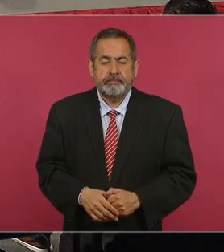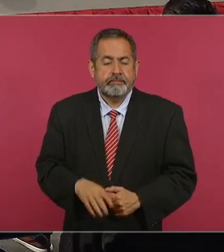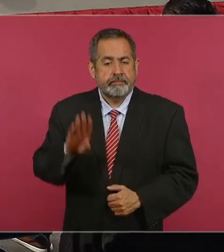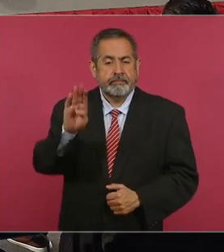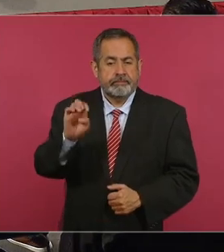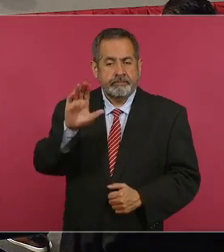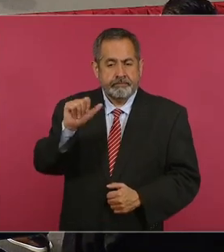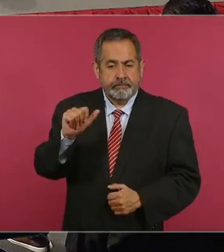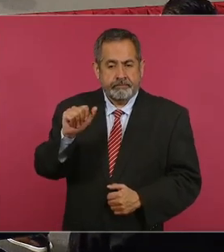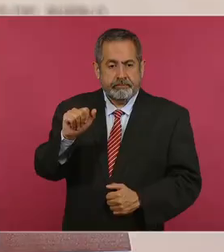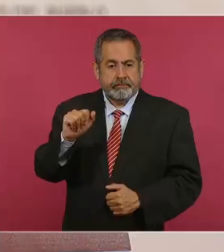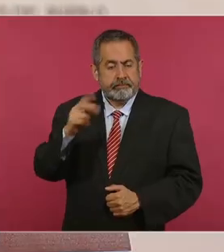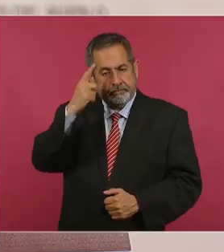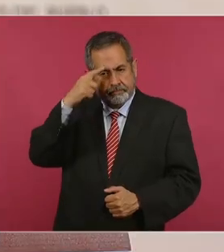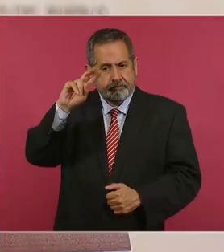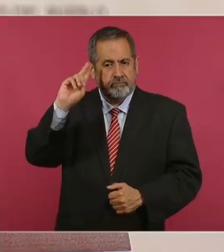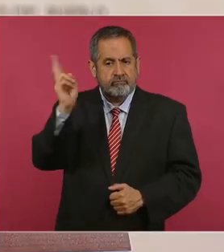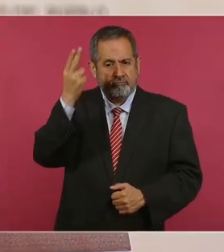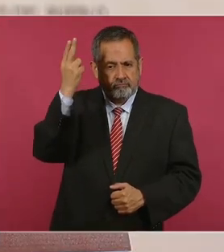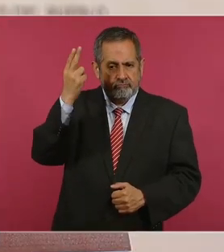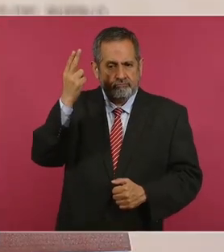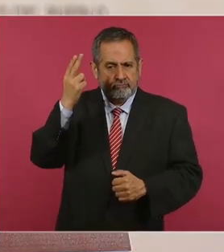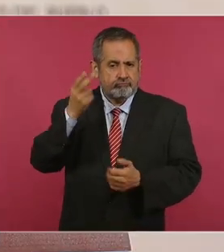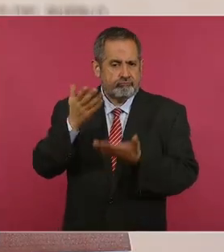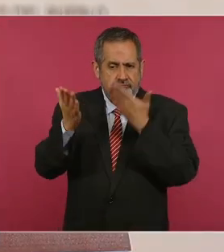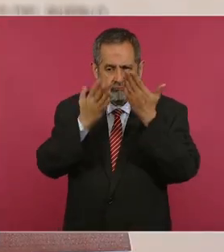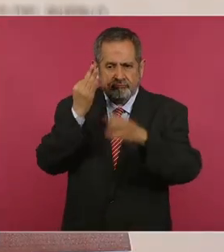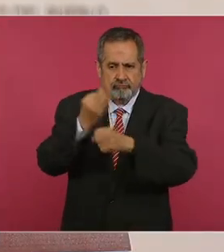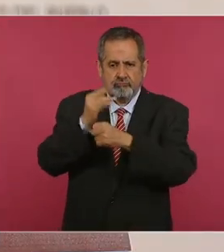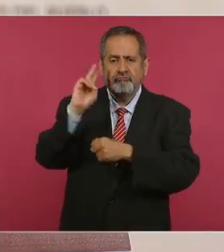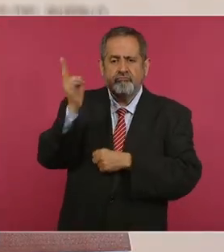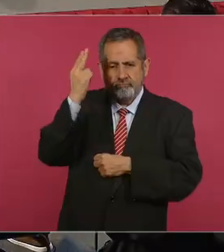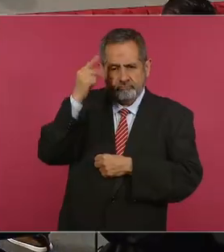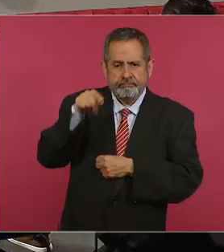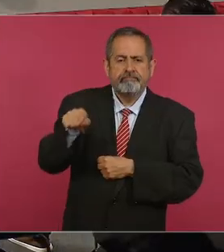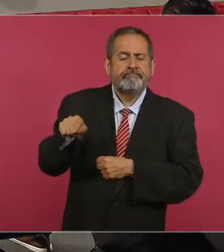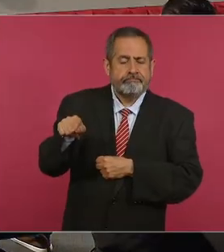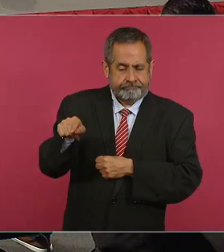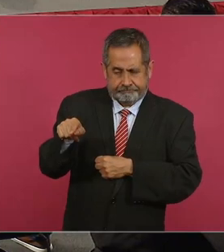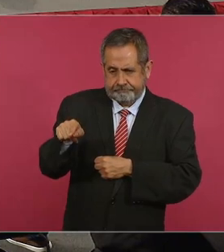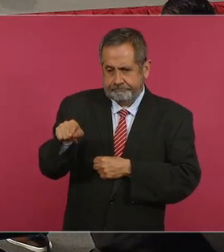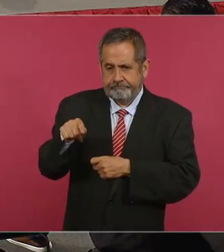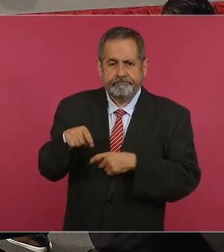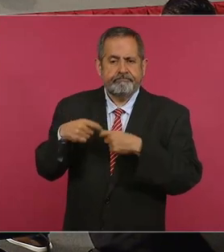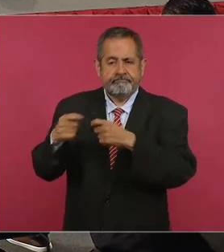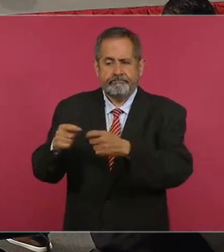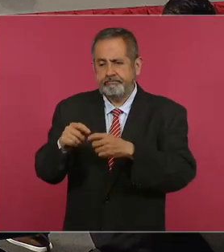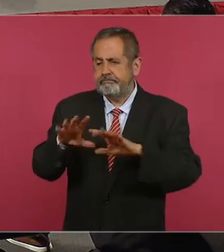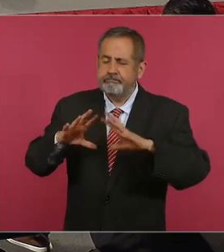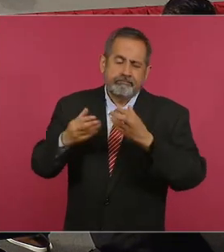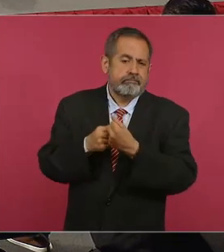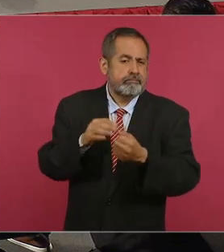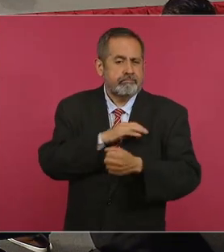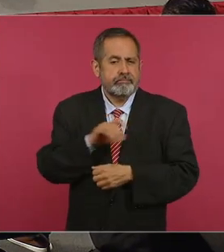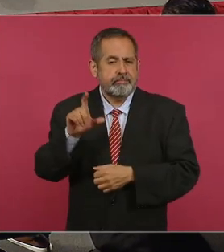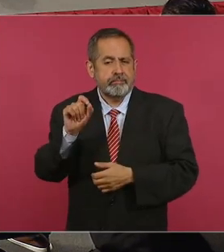Becas a nivel superior, estos son los que estudian a nivel universitario, casi 20.000.